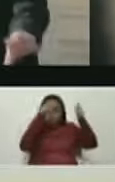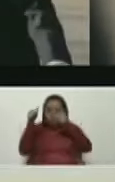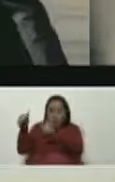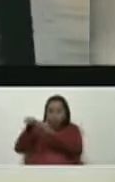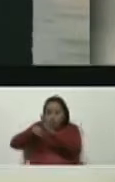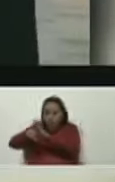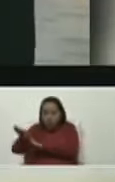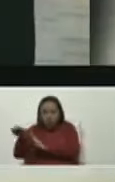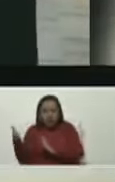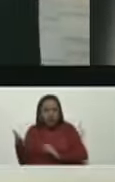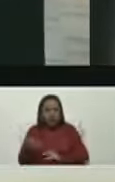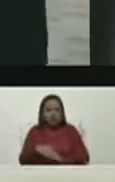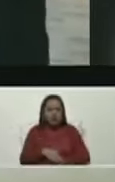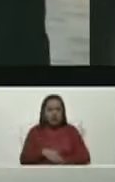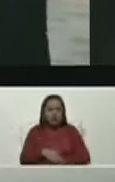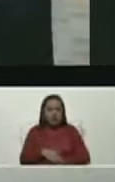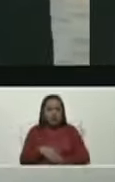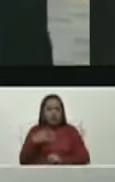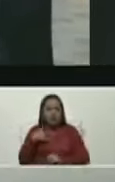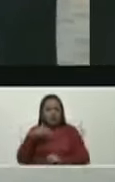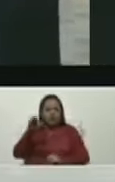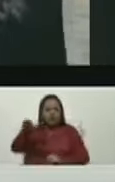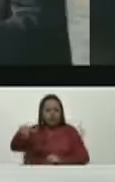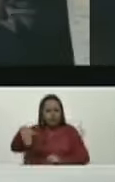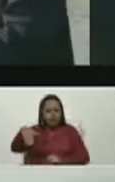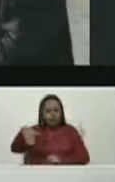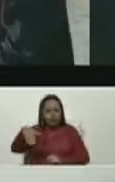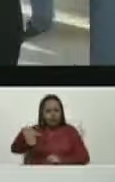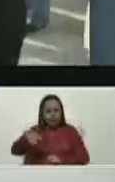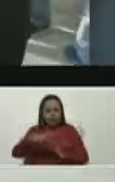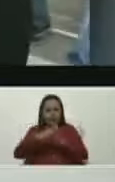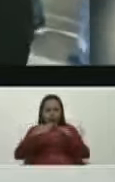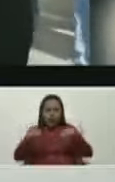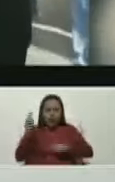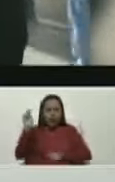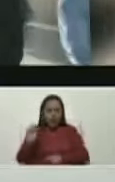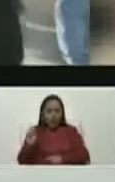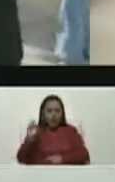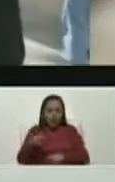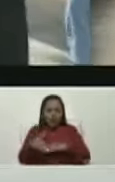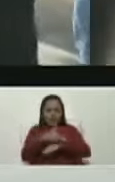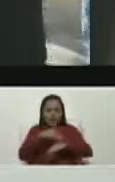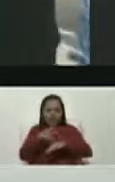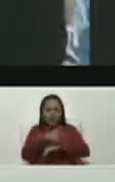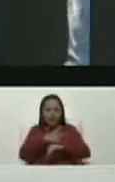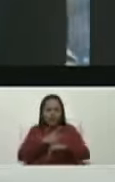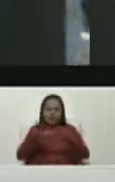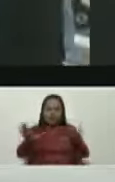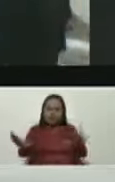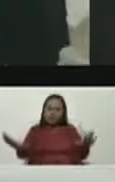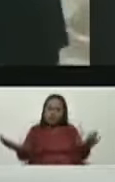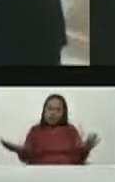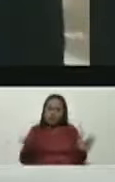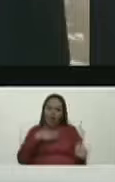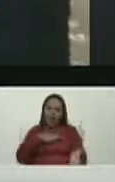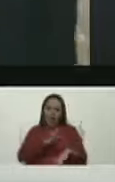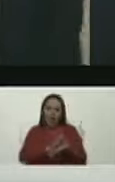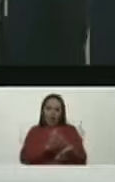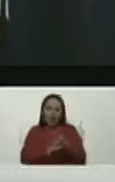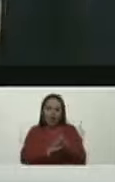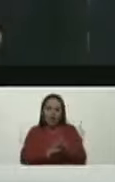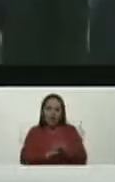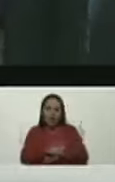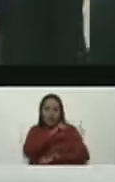Y entonces yo le hice así a todos los diputados, ministros, gobernadores, le hice quieto, porque ya la gente